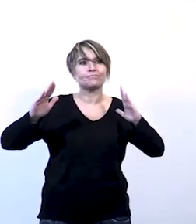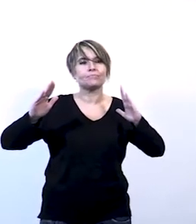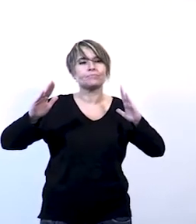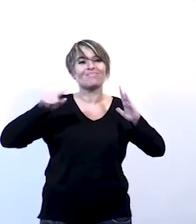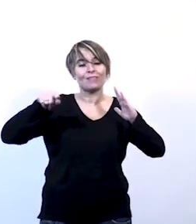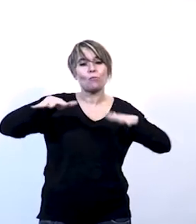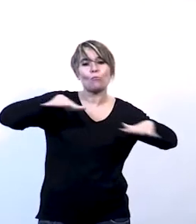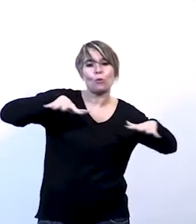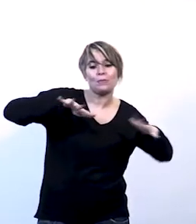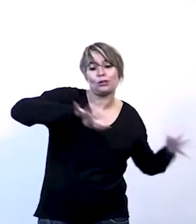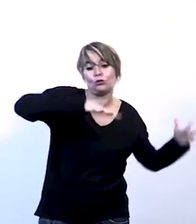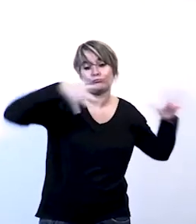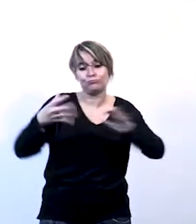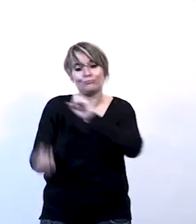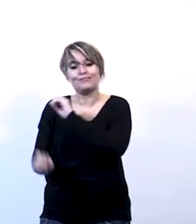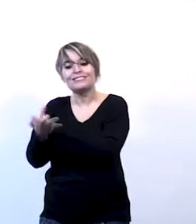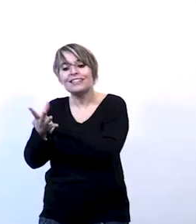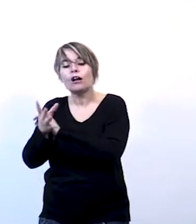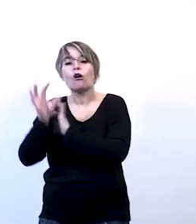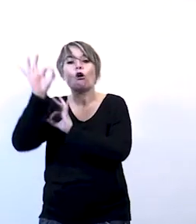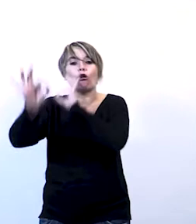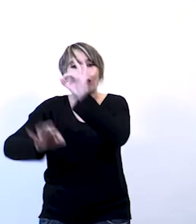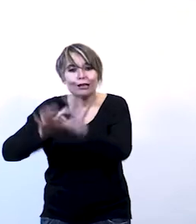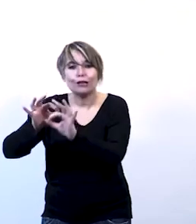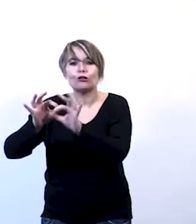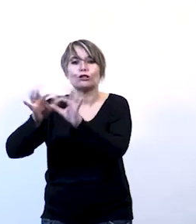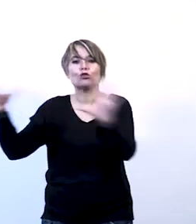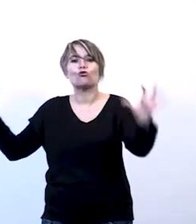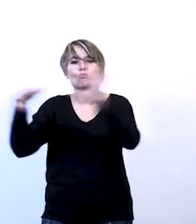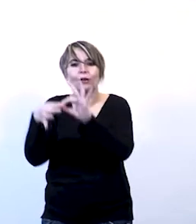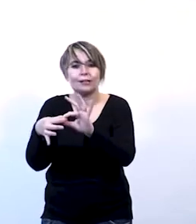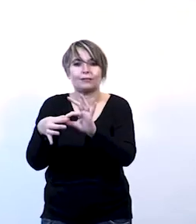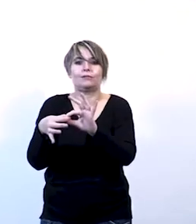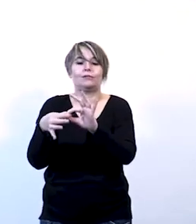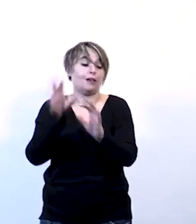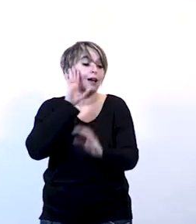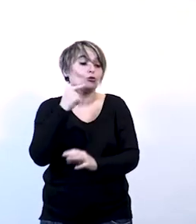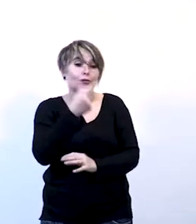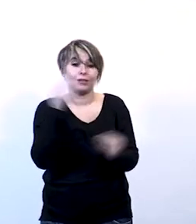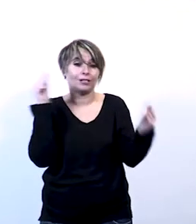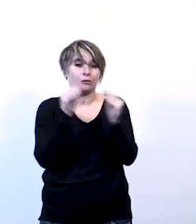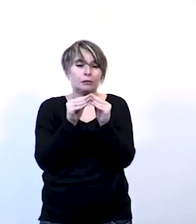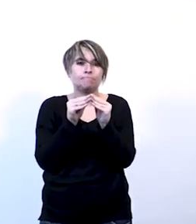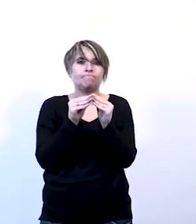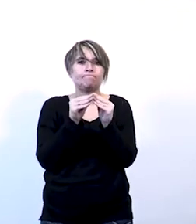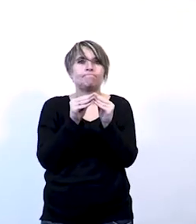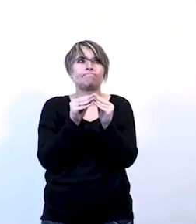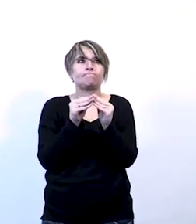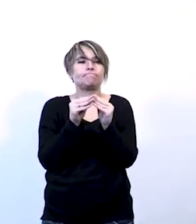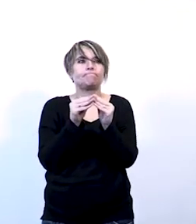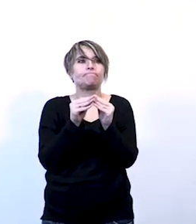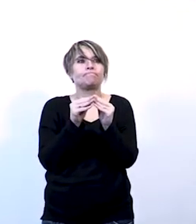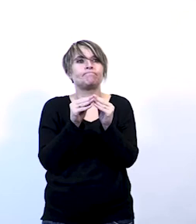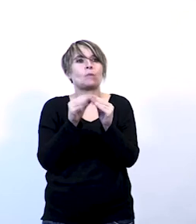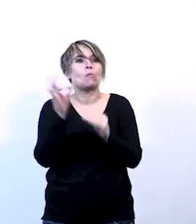se convirtió en organizaciones y coaliciones más, así exactamente en lo que estabas diciendo, en las más